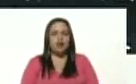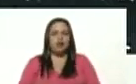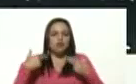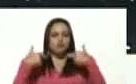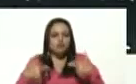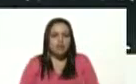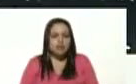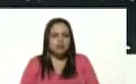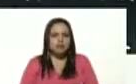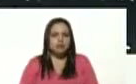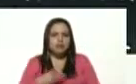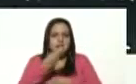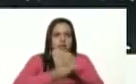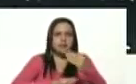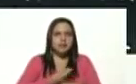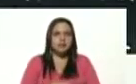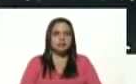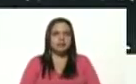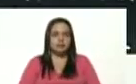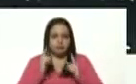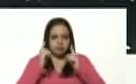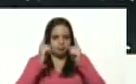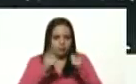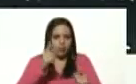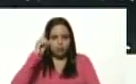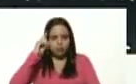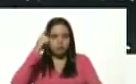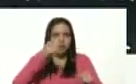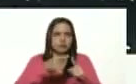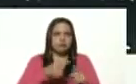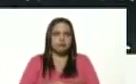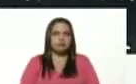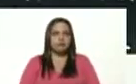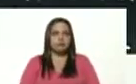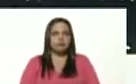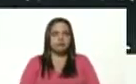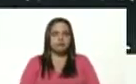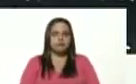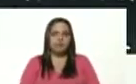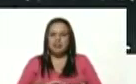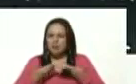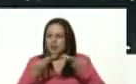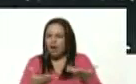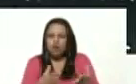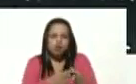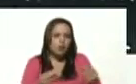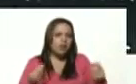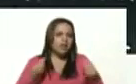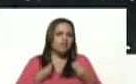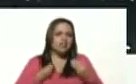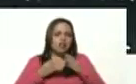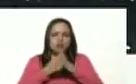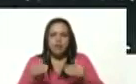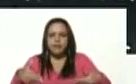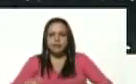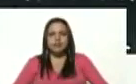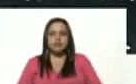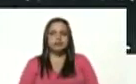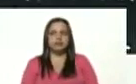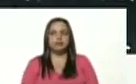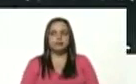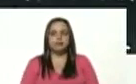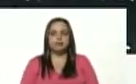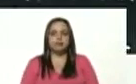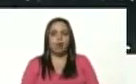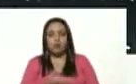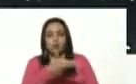humanas y productivas. Hacia allá es nuestro norte. A eso le vamos a dedicar toda la vida, todo el esfuerzo.